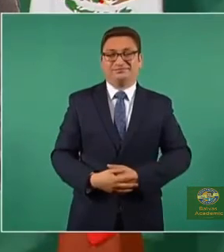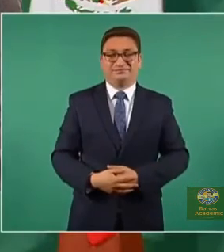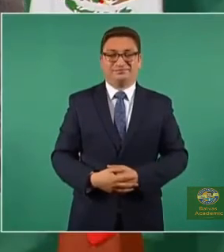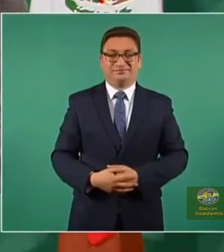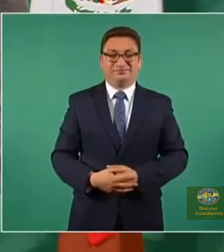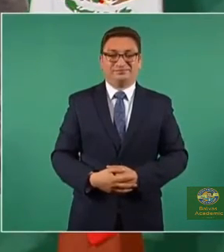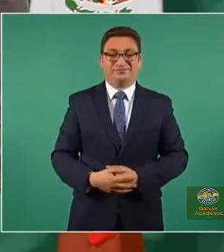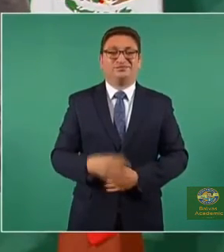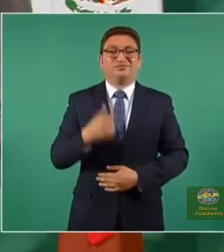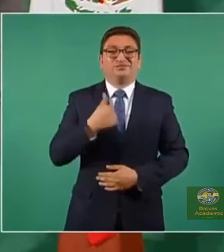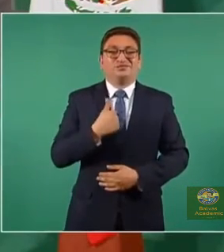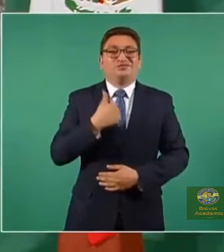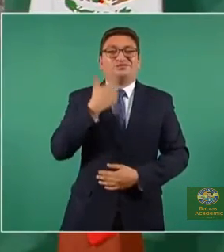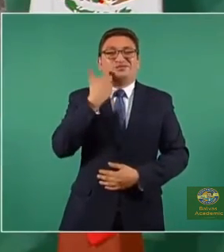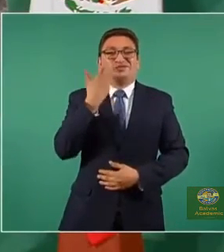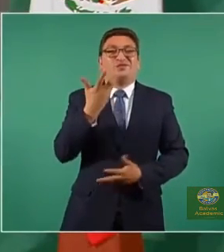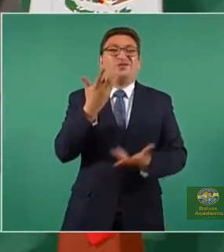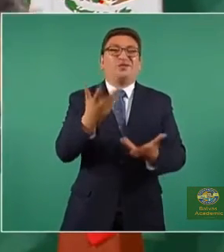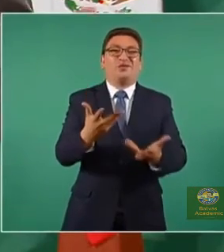Me gustaría que no